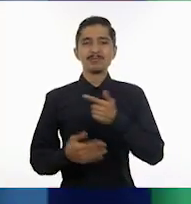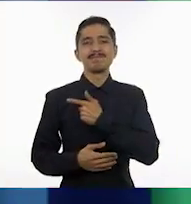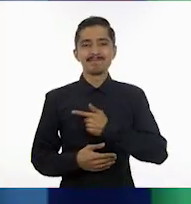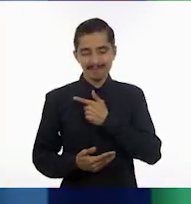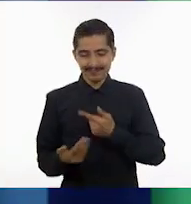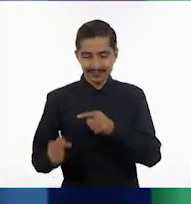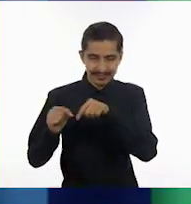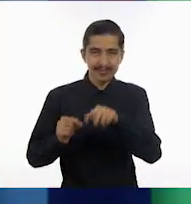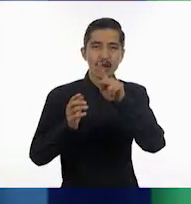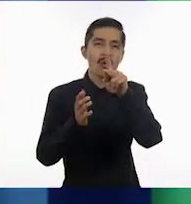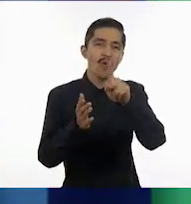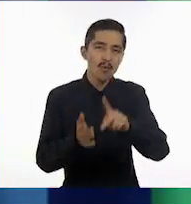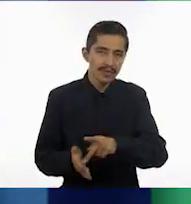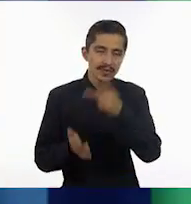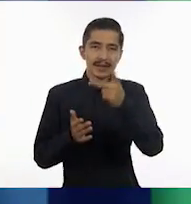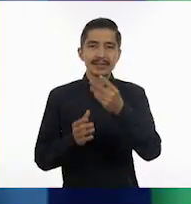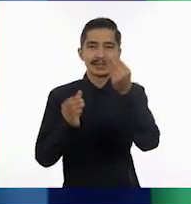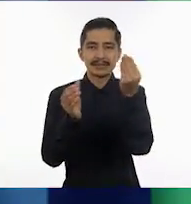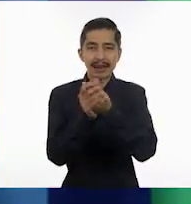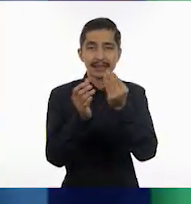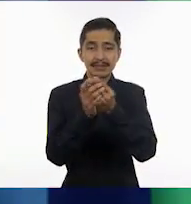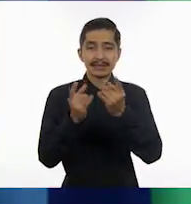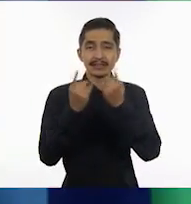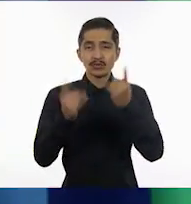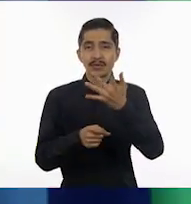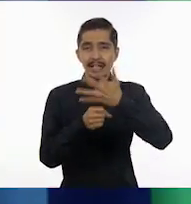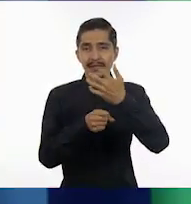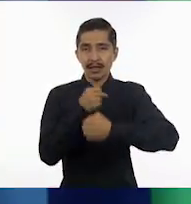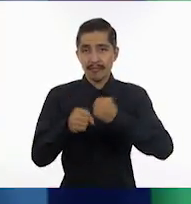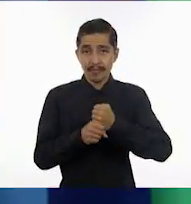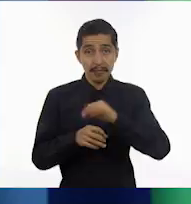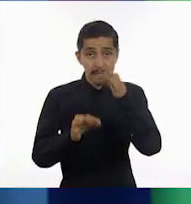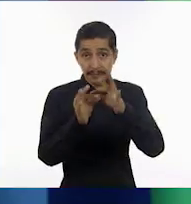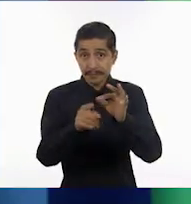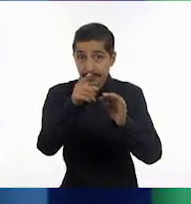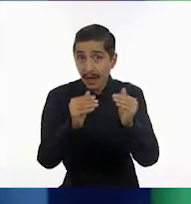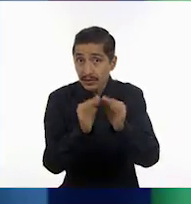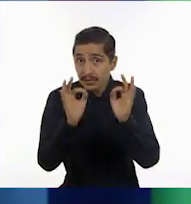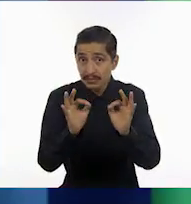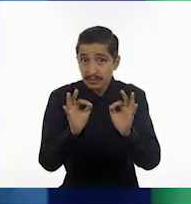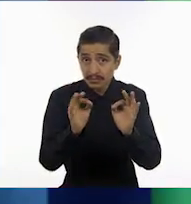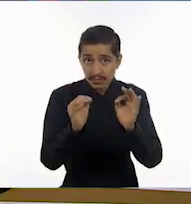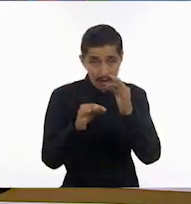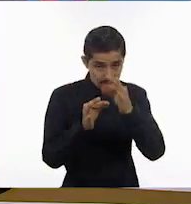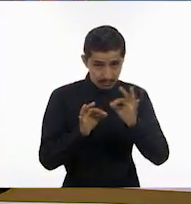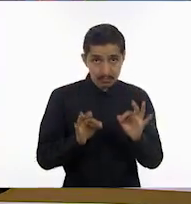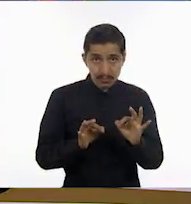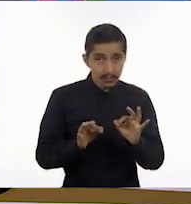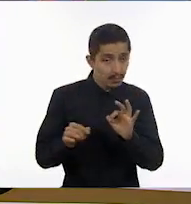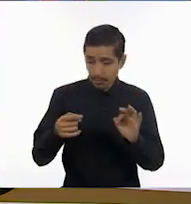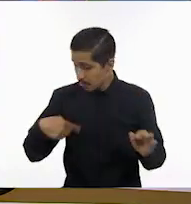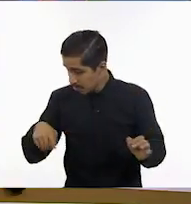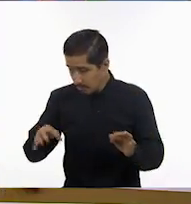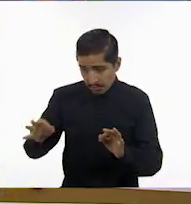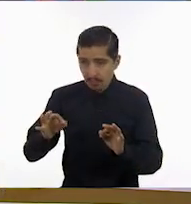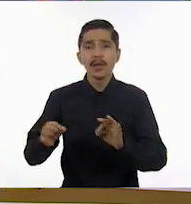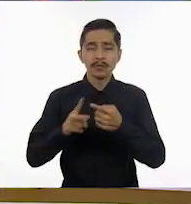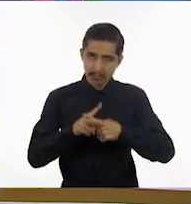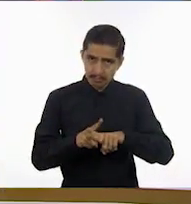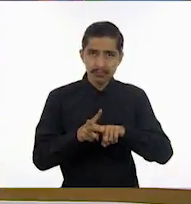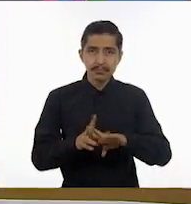con ustedes nuevamente en esta clase de historia de quinto grado. ¿Listos en casa? ¿Listos aquí? Listos. Bueno, pues